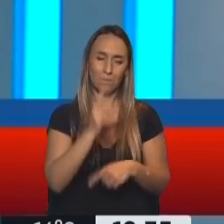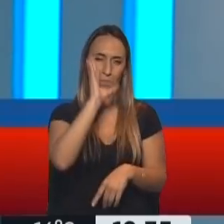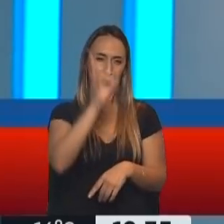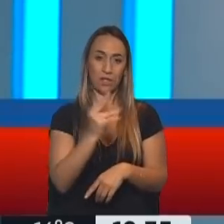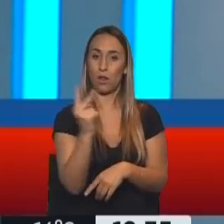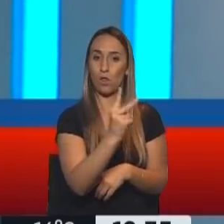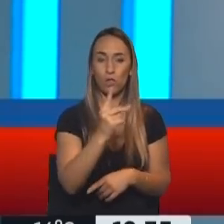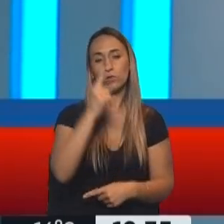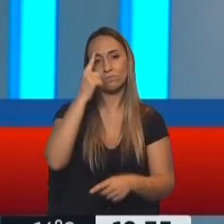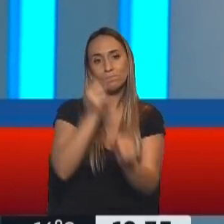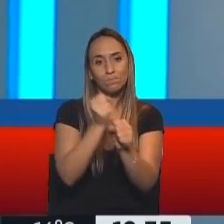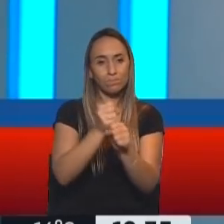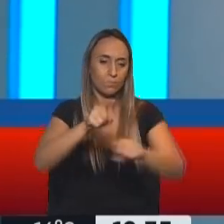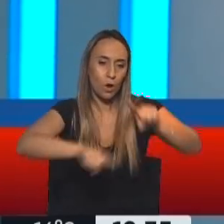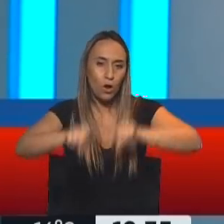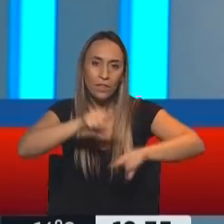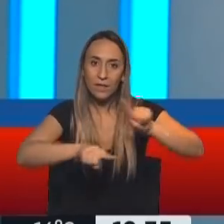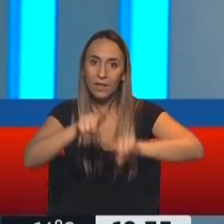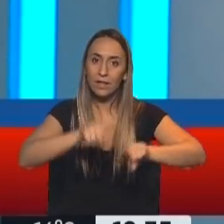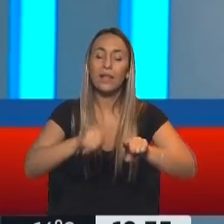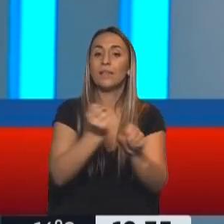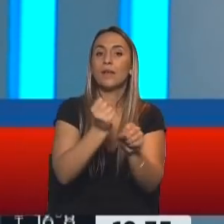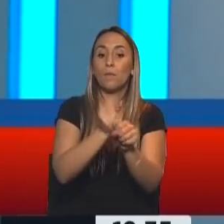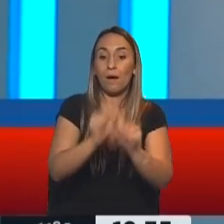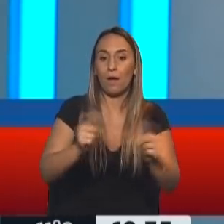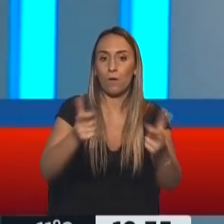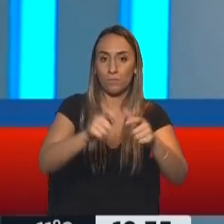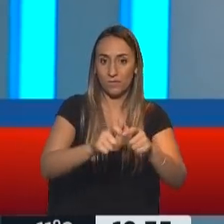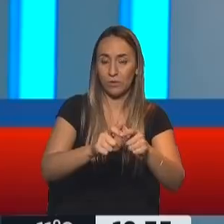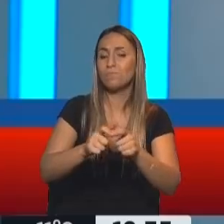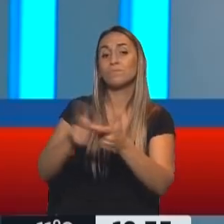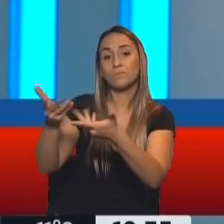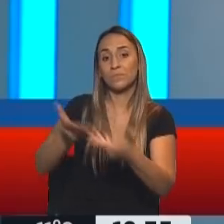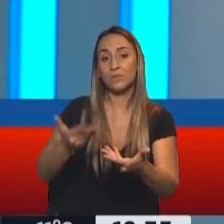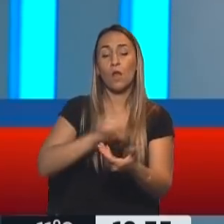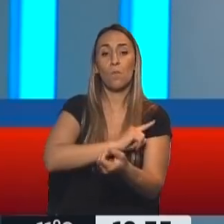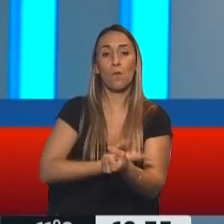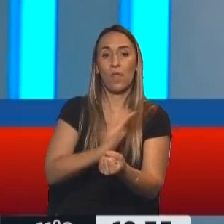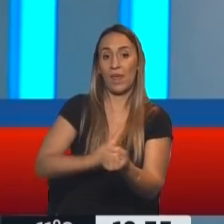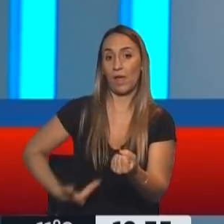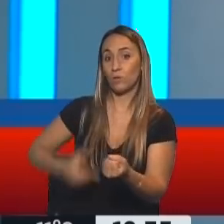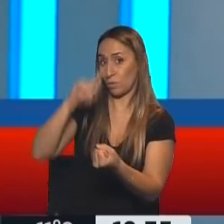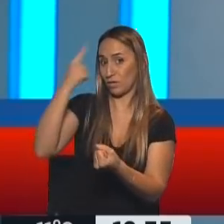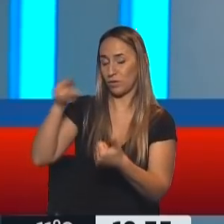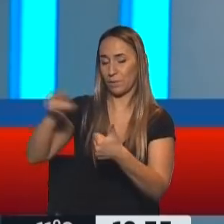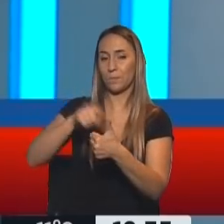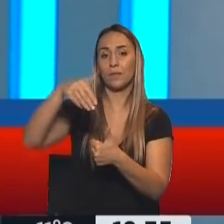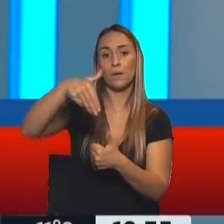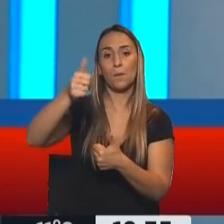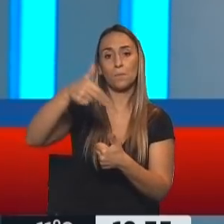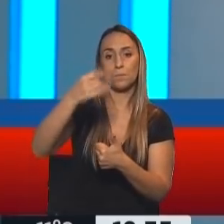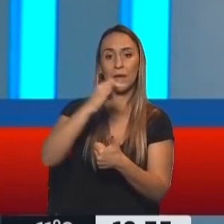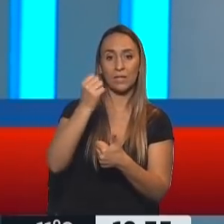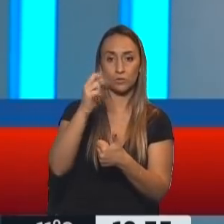el trabajo de comisión. La comisión que va a recibir al Poder Ejecutivo Nacional recibe a José Mansur, recibe al ministro de